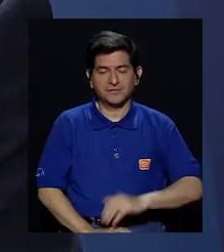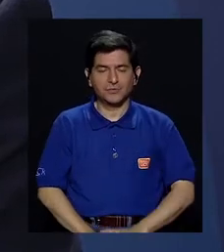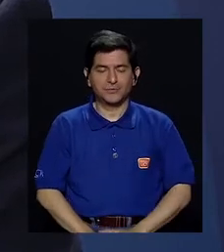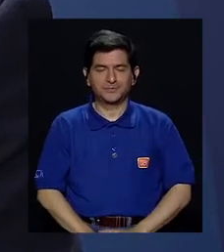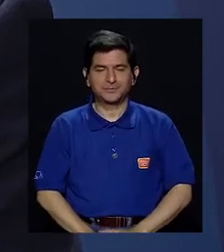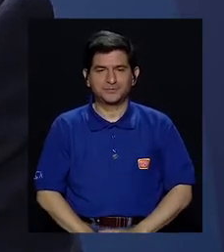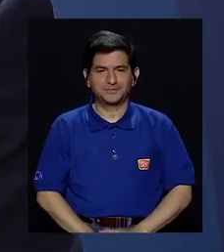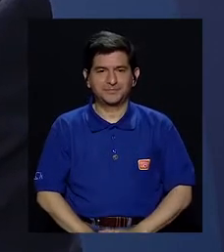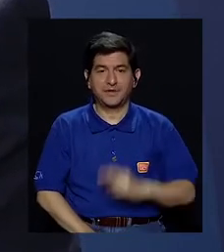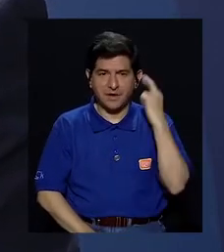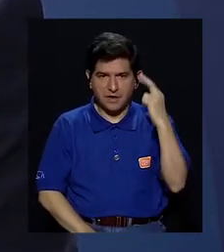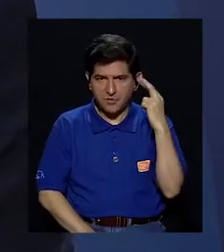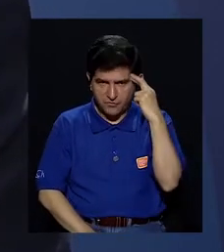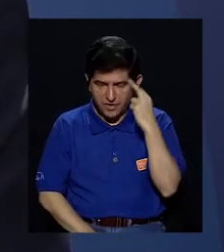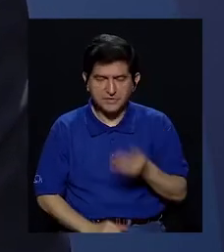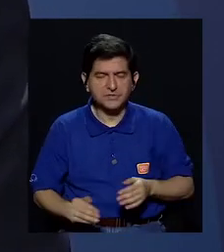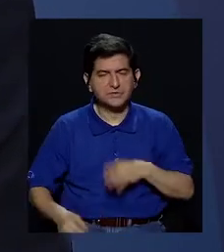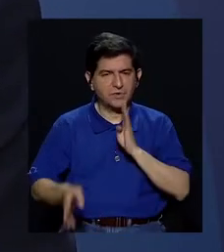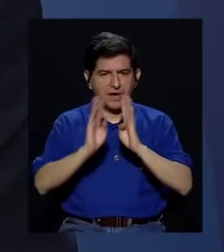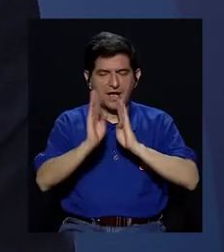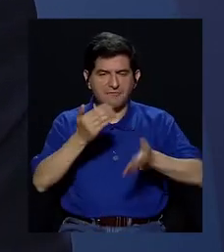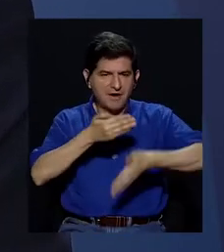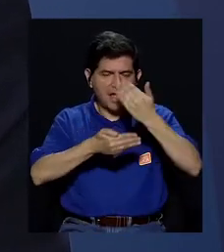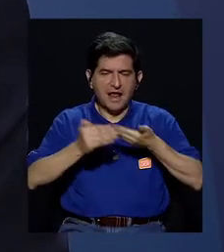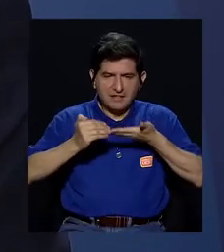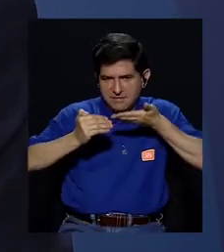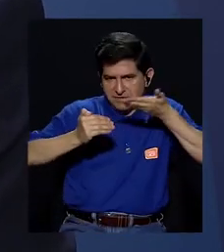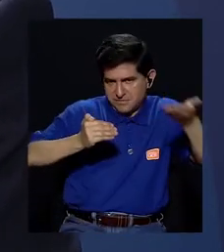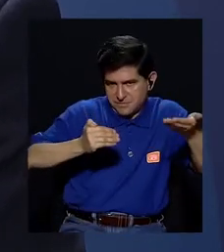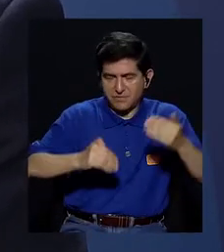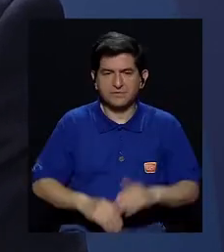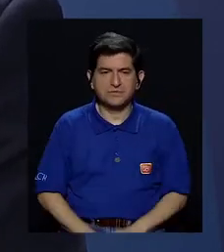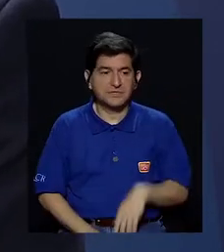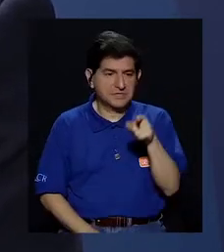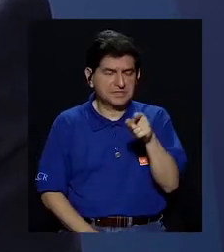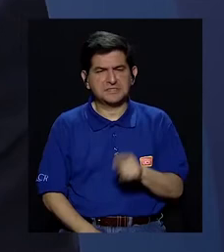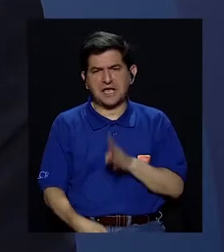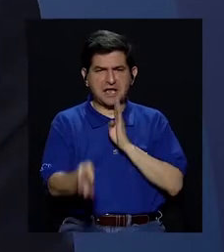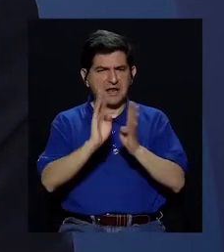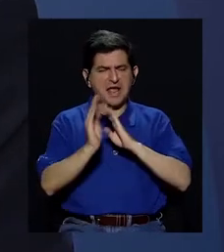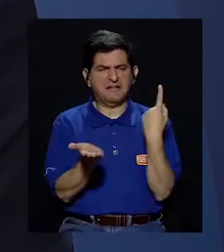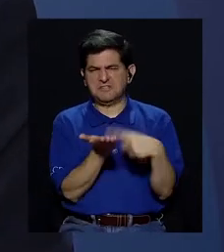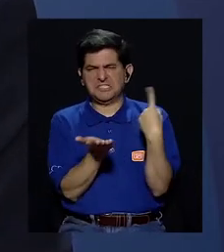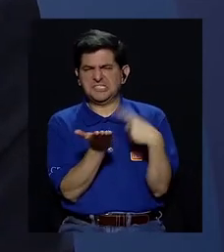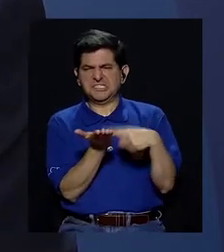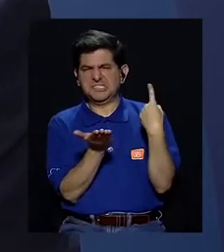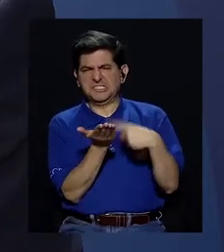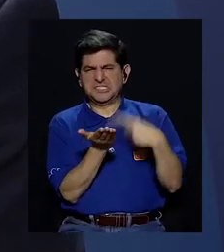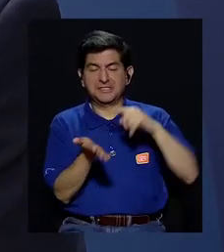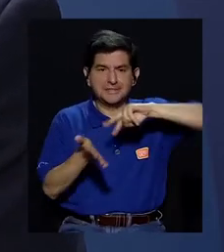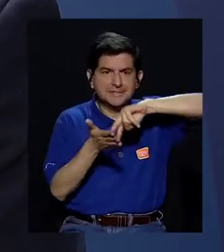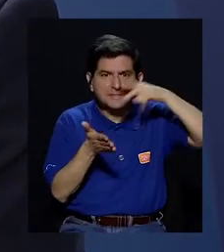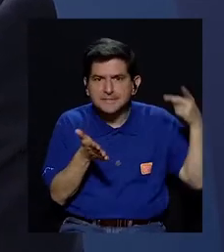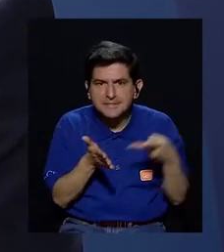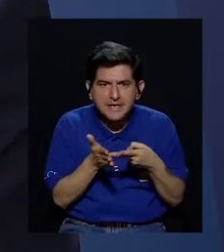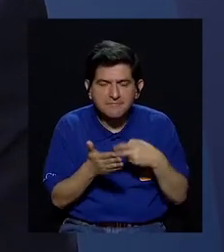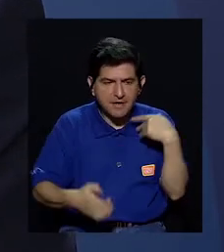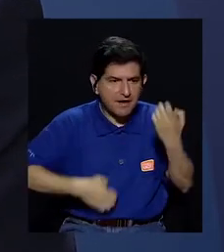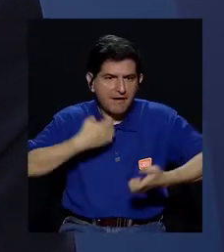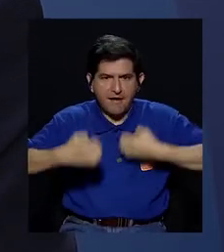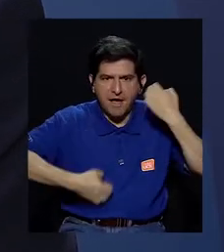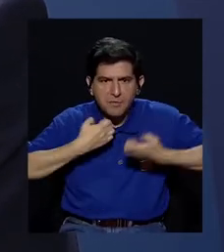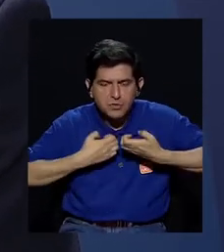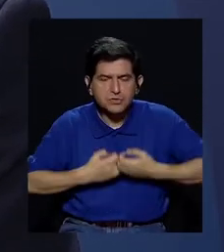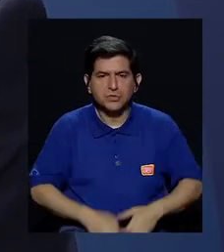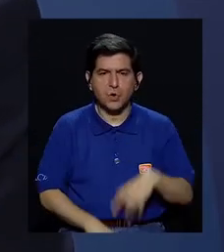castro por los factores que hablamos anteriormente es su verbo es más incendiario eso genera más